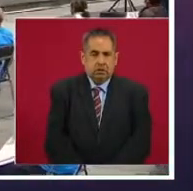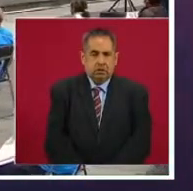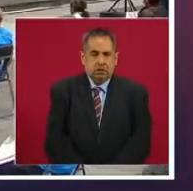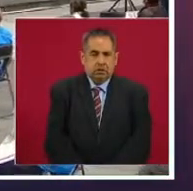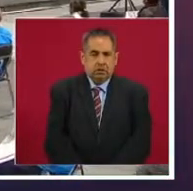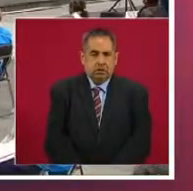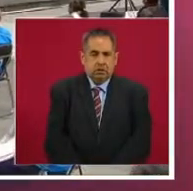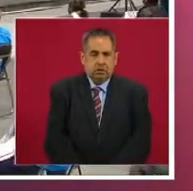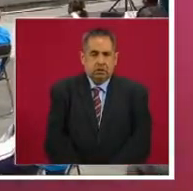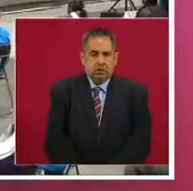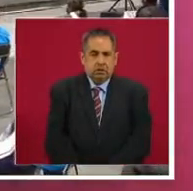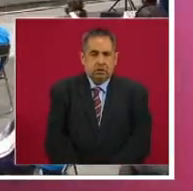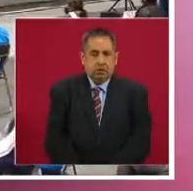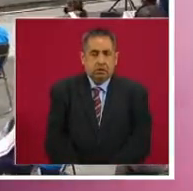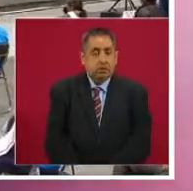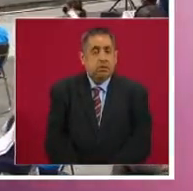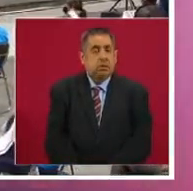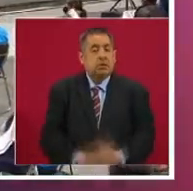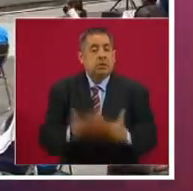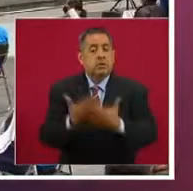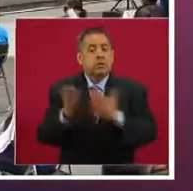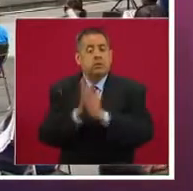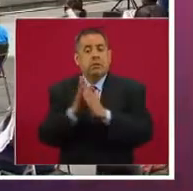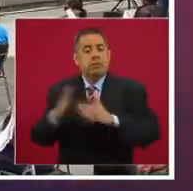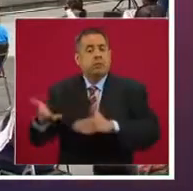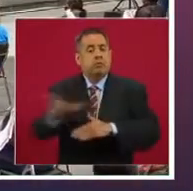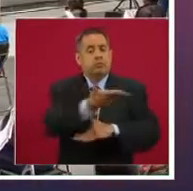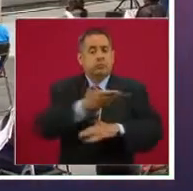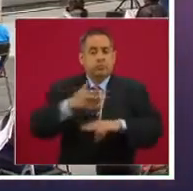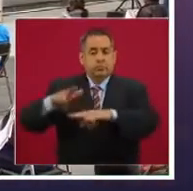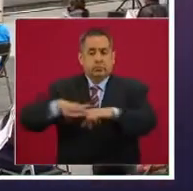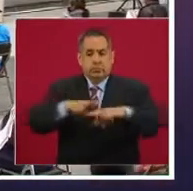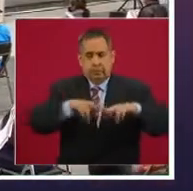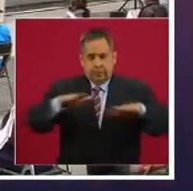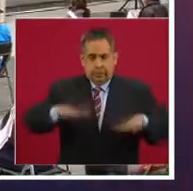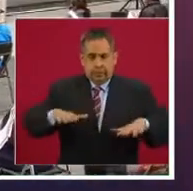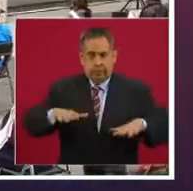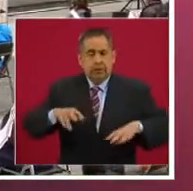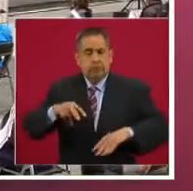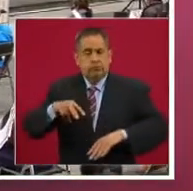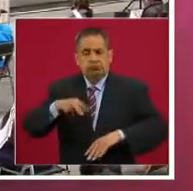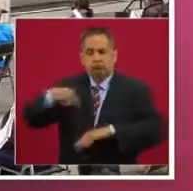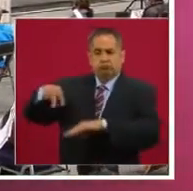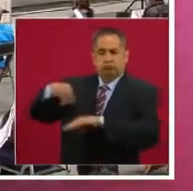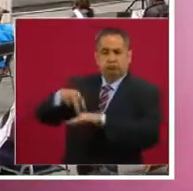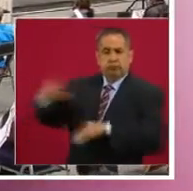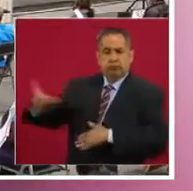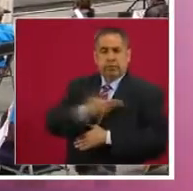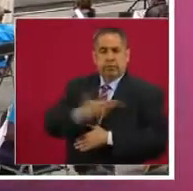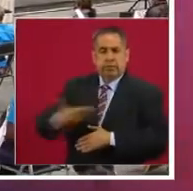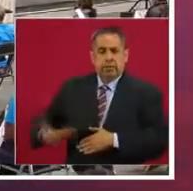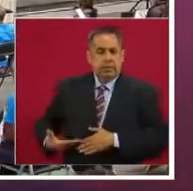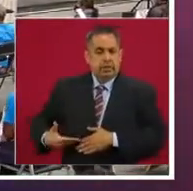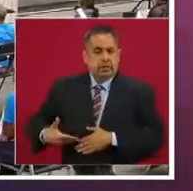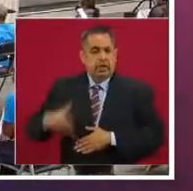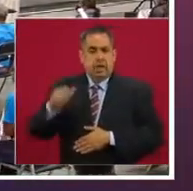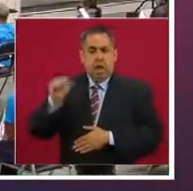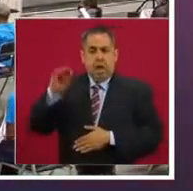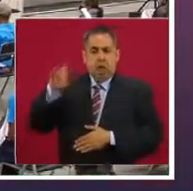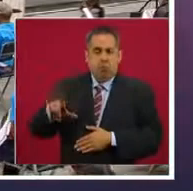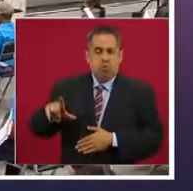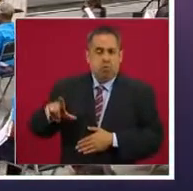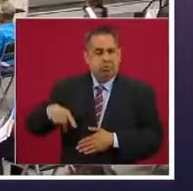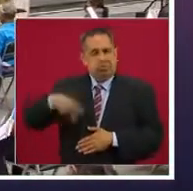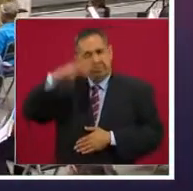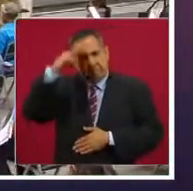normalistas. El subsecretario de Derechos Humanos de la Secretaría de Gobernación, Alejandro Encinas, estuvo presente para dar los detalles de los avances de